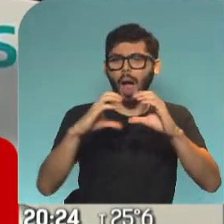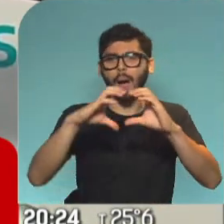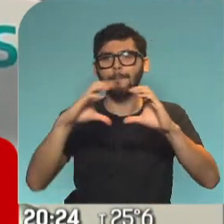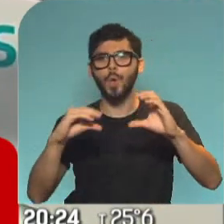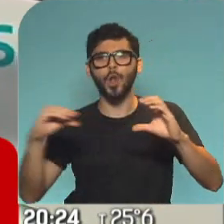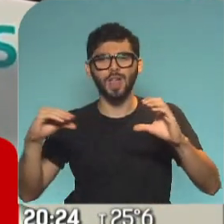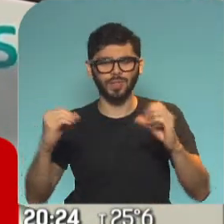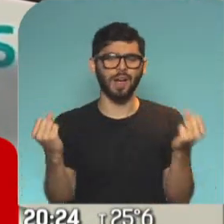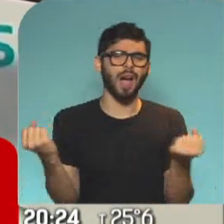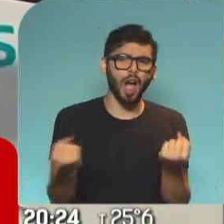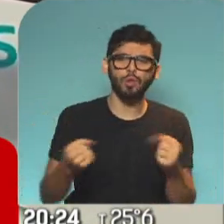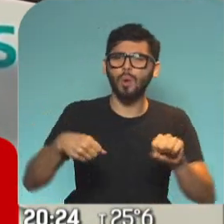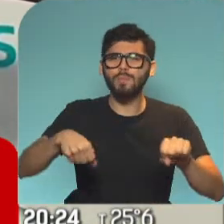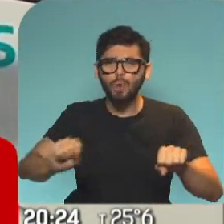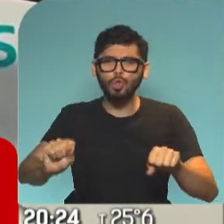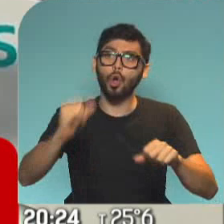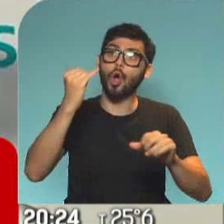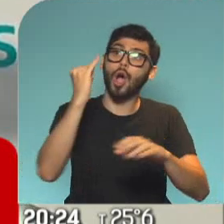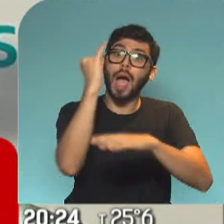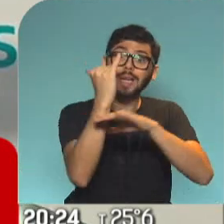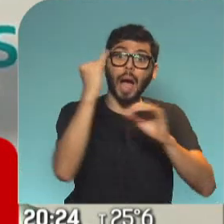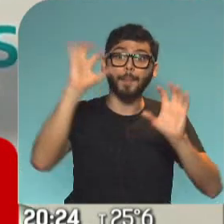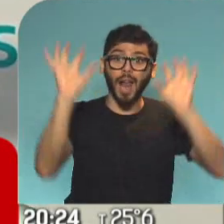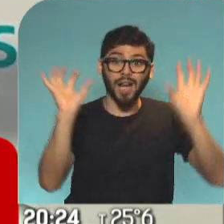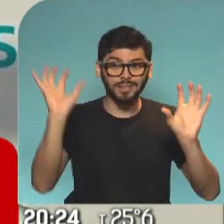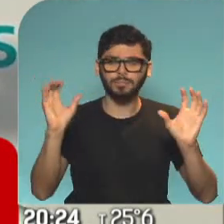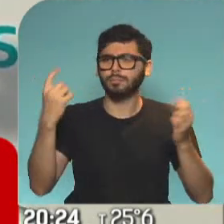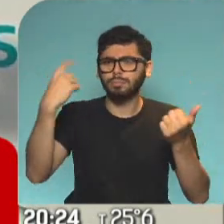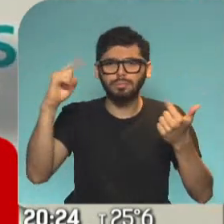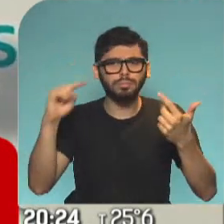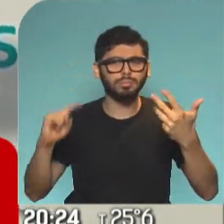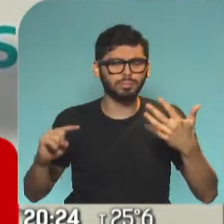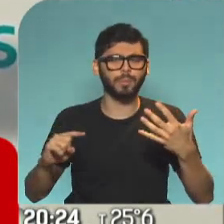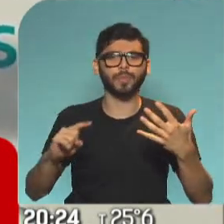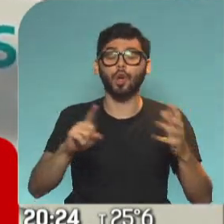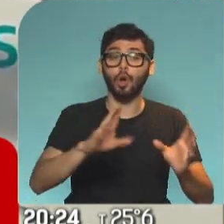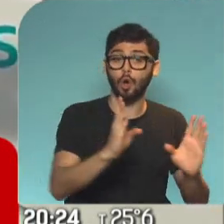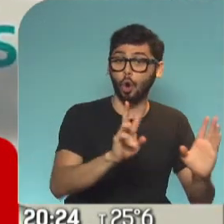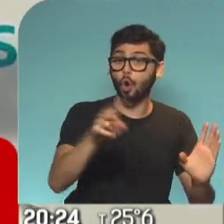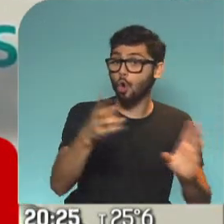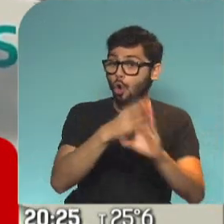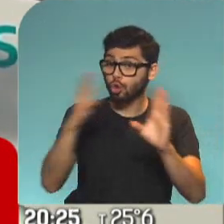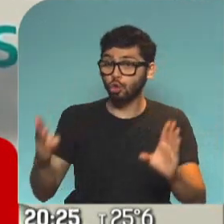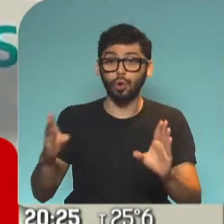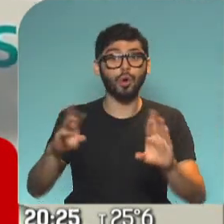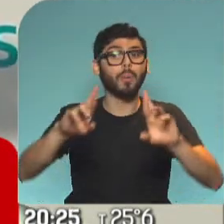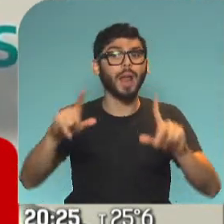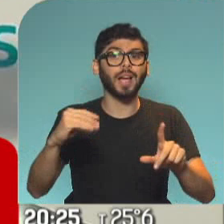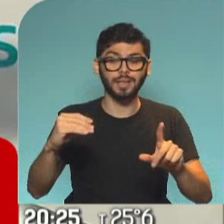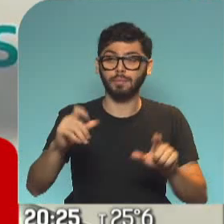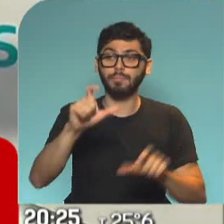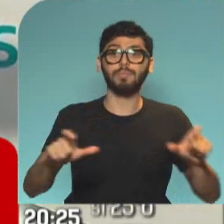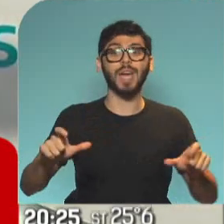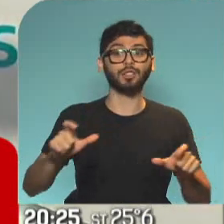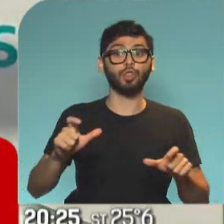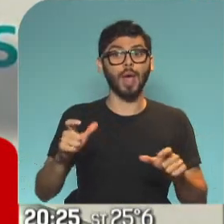de seguridad, cámaras, etcétera, etcétera, etcétera. La otra parte del programa de seguridad tiene que ver con el refuerzo de los agentes. Tengamos en